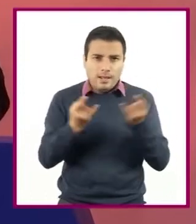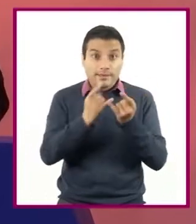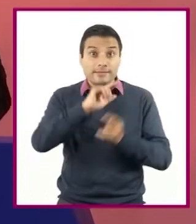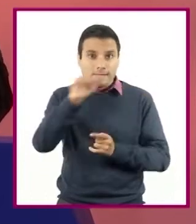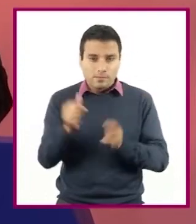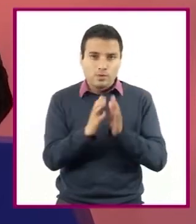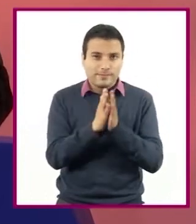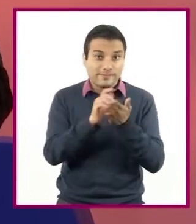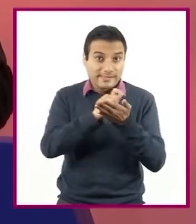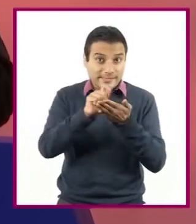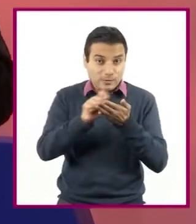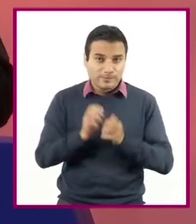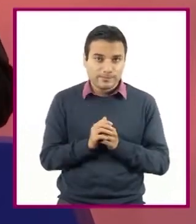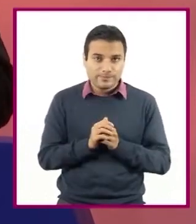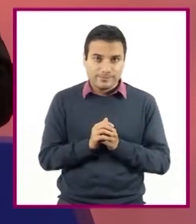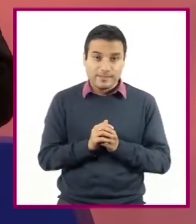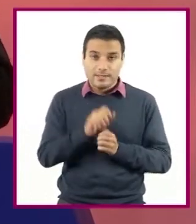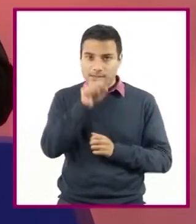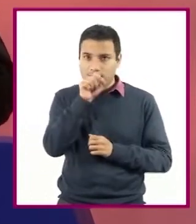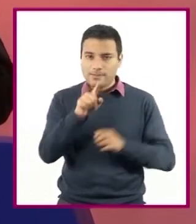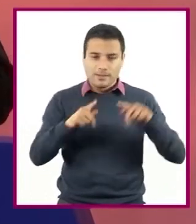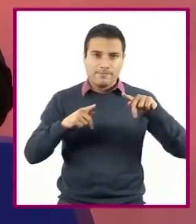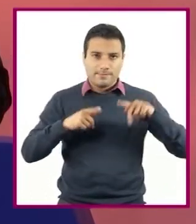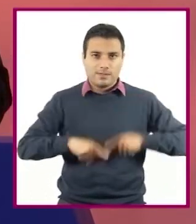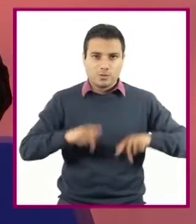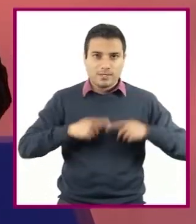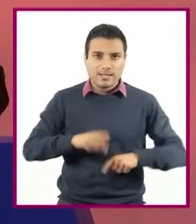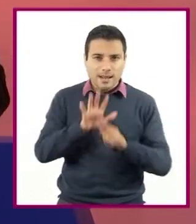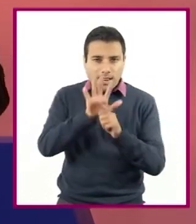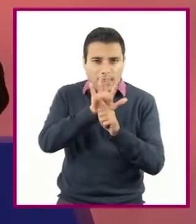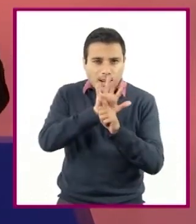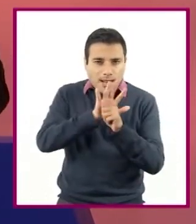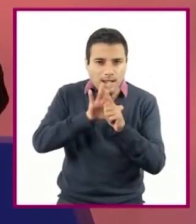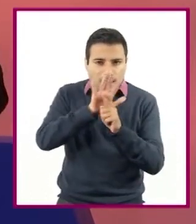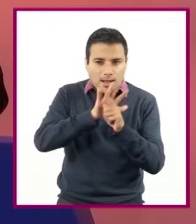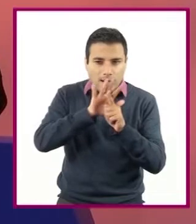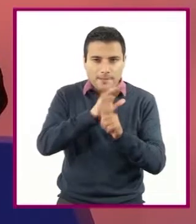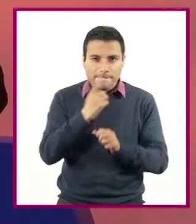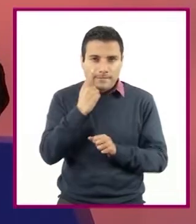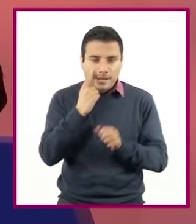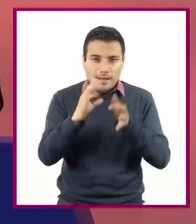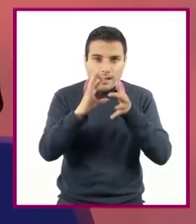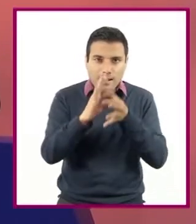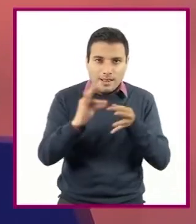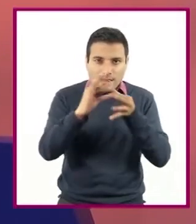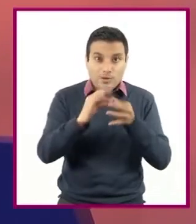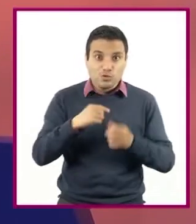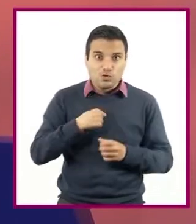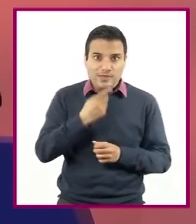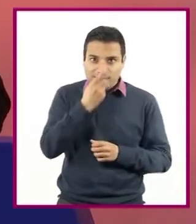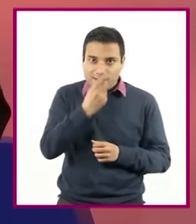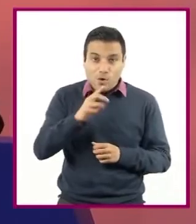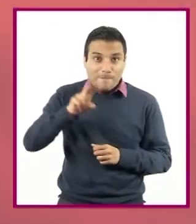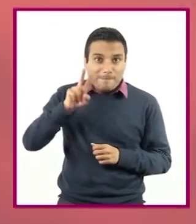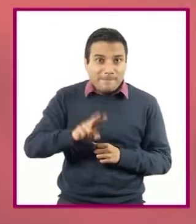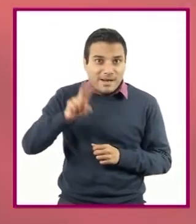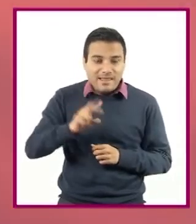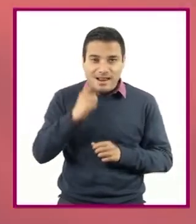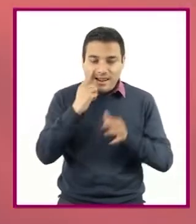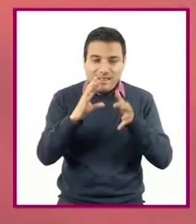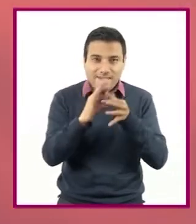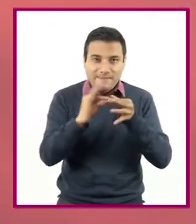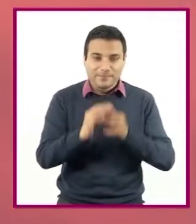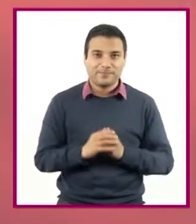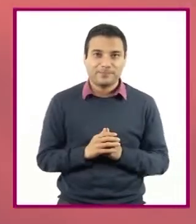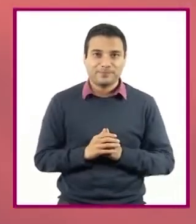que escucha o lee que aquello que él dice puede ser tan creíble como aquello que ve y vive.